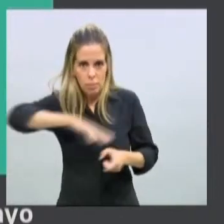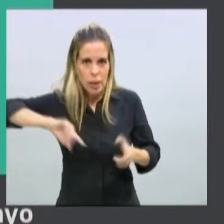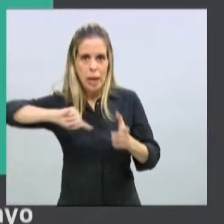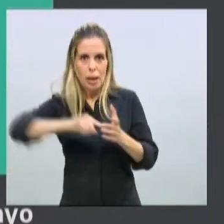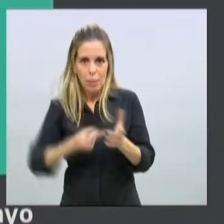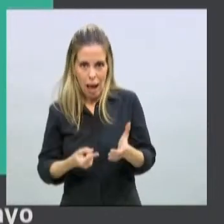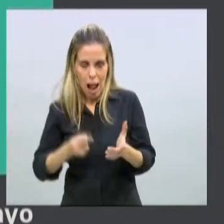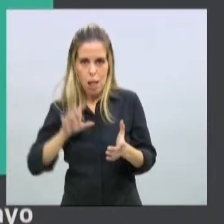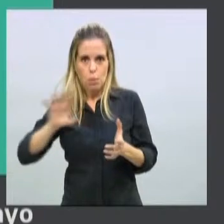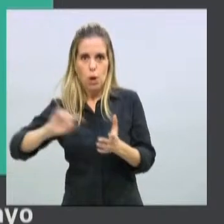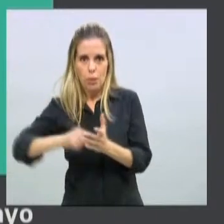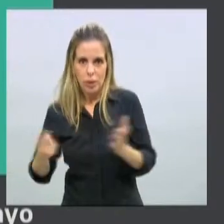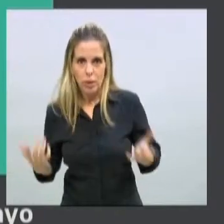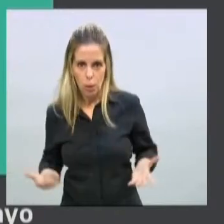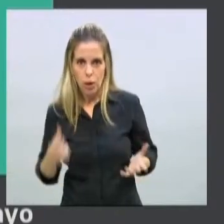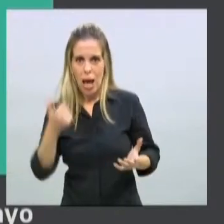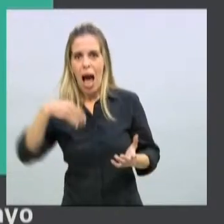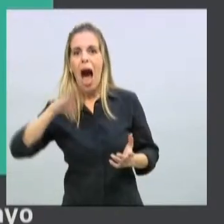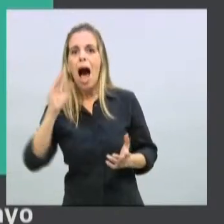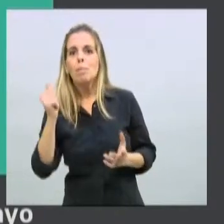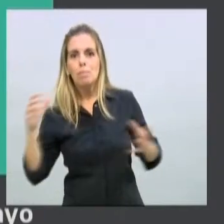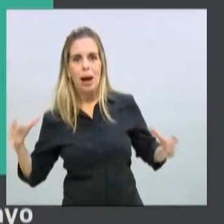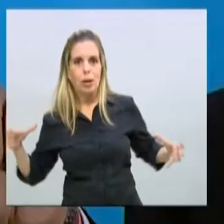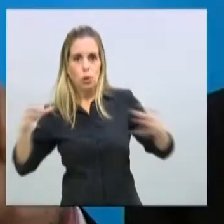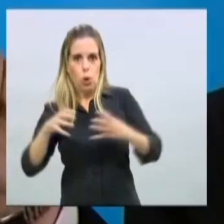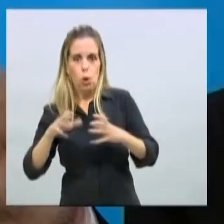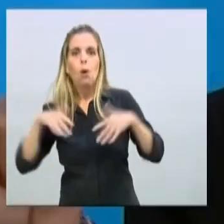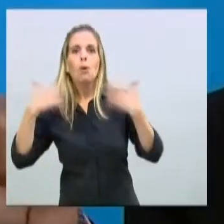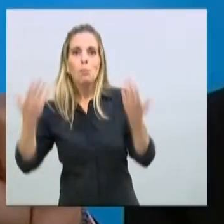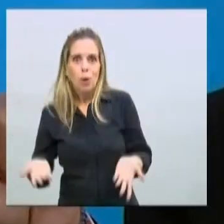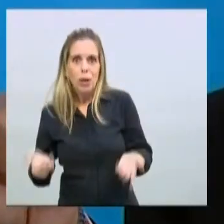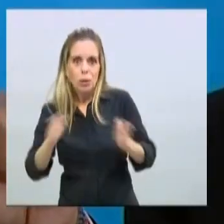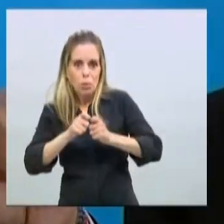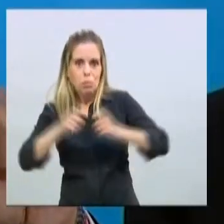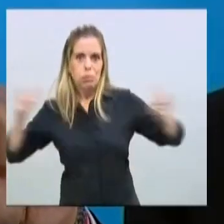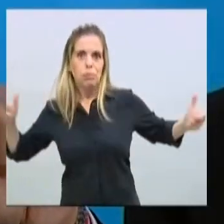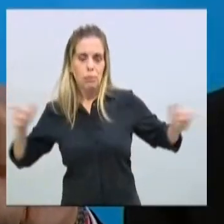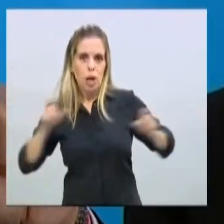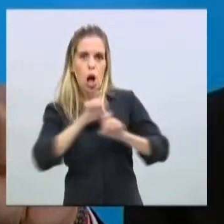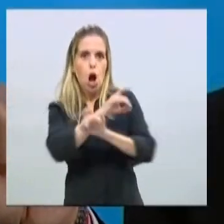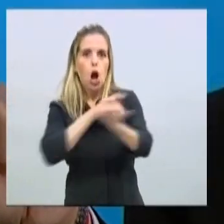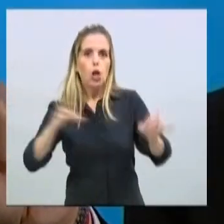Eso explica también la mayor dificultad. Eso lo explica.